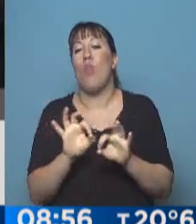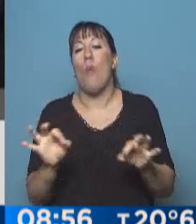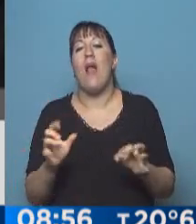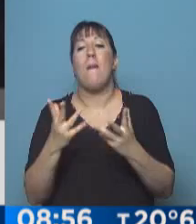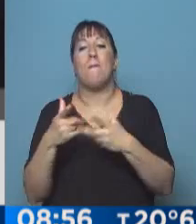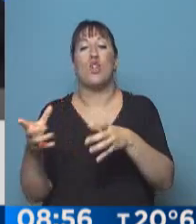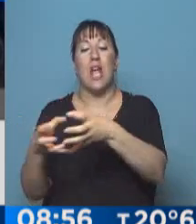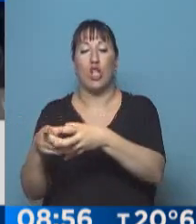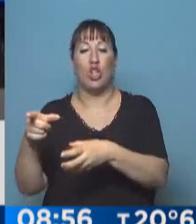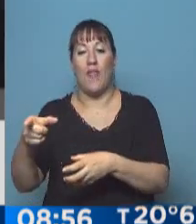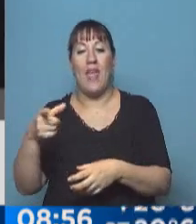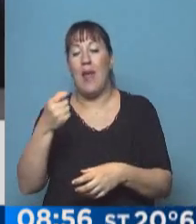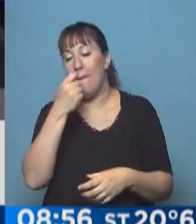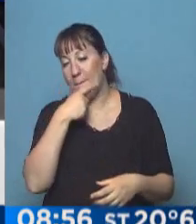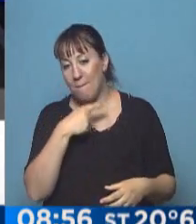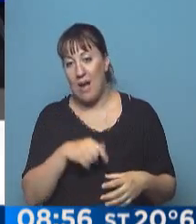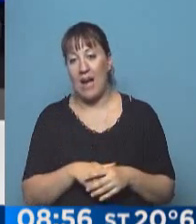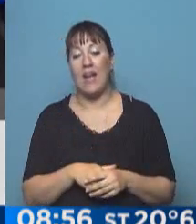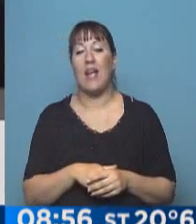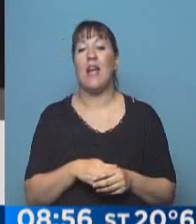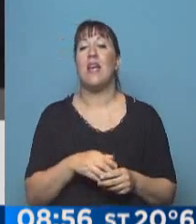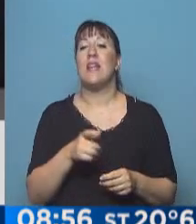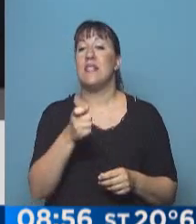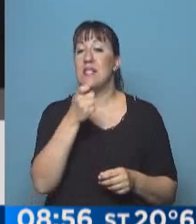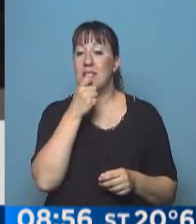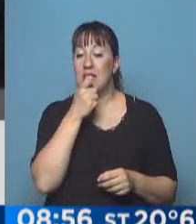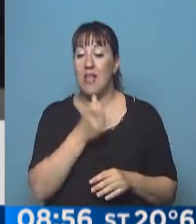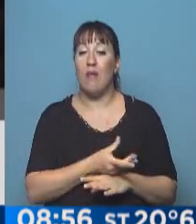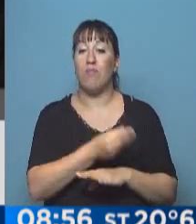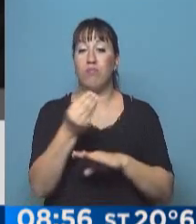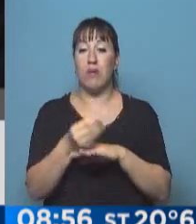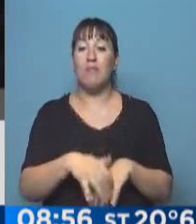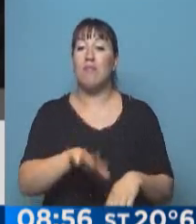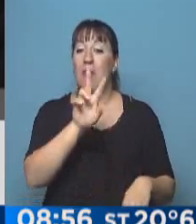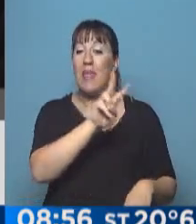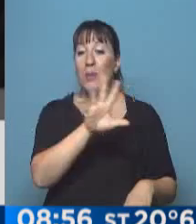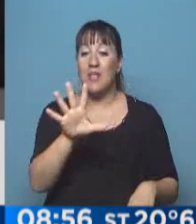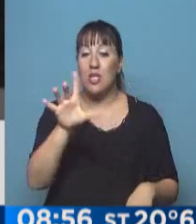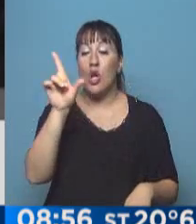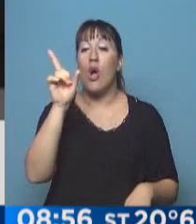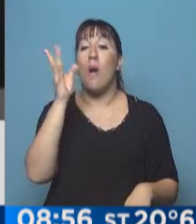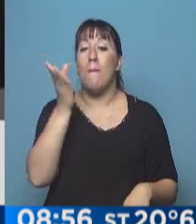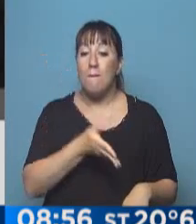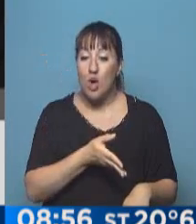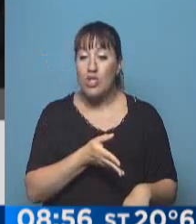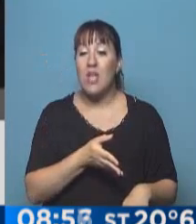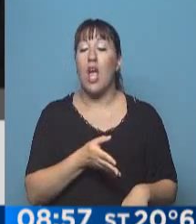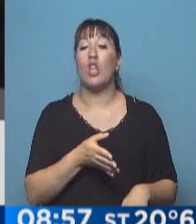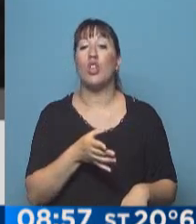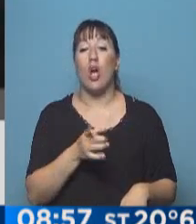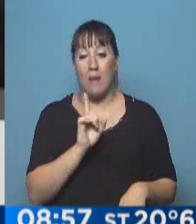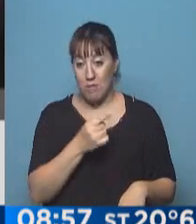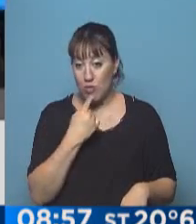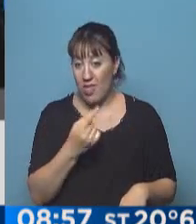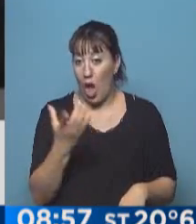Y lo que dice es, por un lado, si se sube más del 25% la devaluación, el impacto, él mismo lo